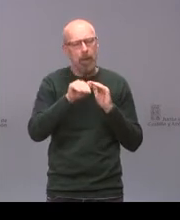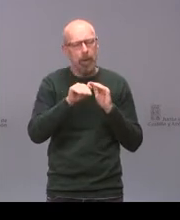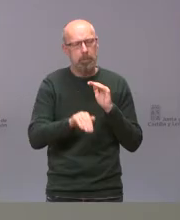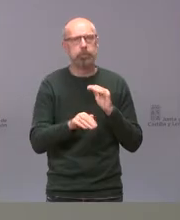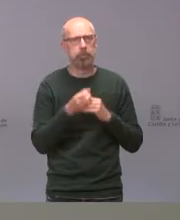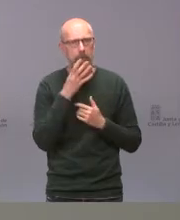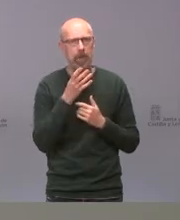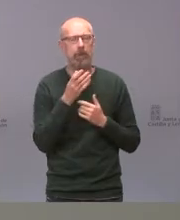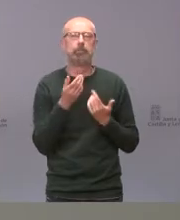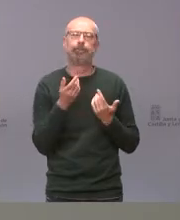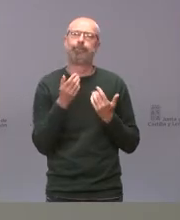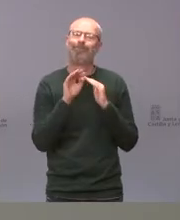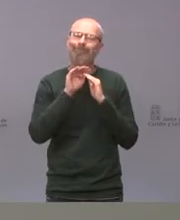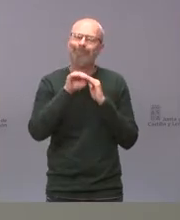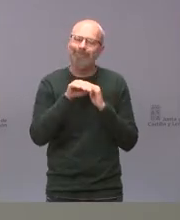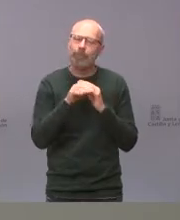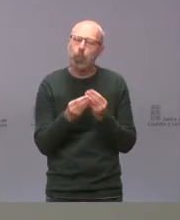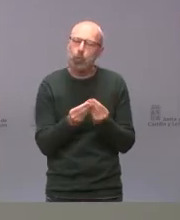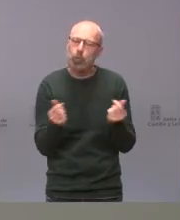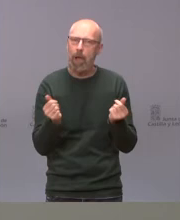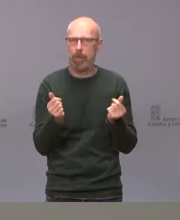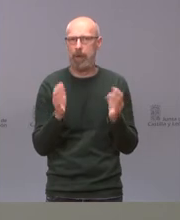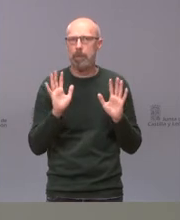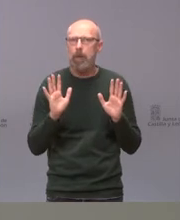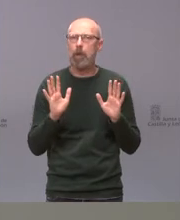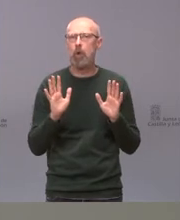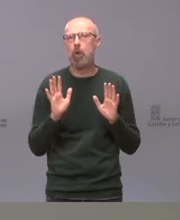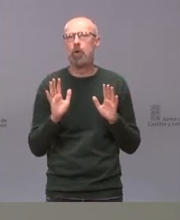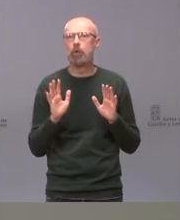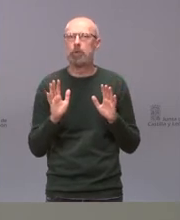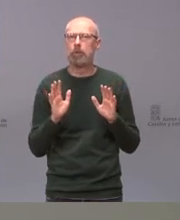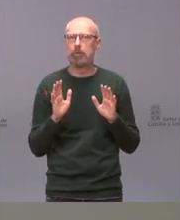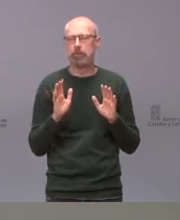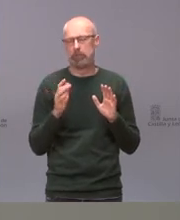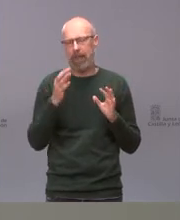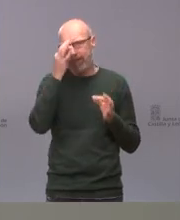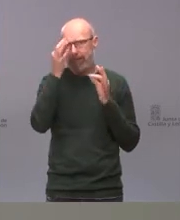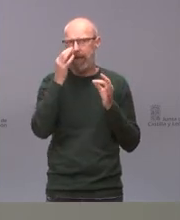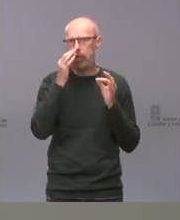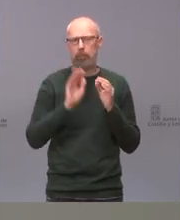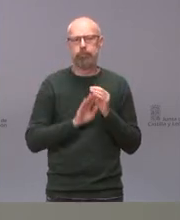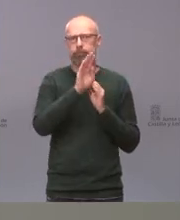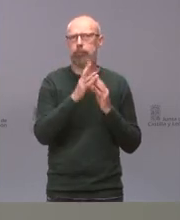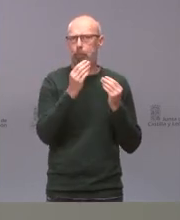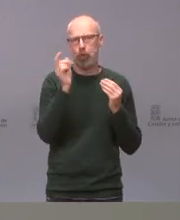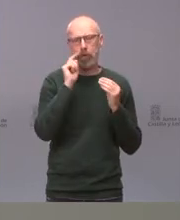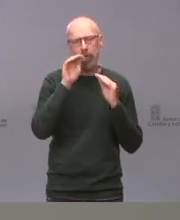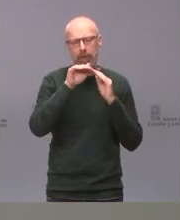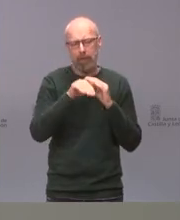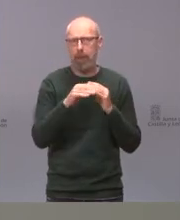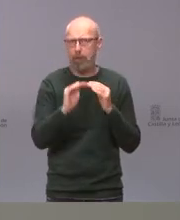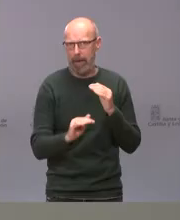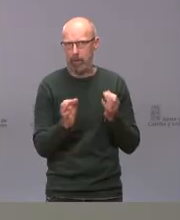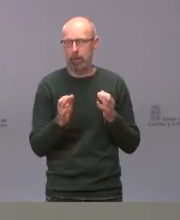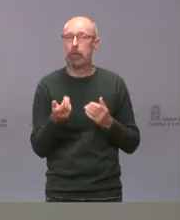una velocidad menor que olas anteriores, pero también partíamos de puntos bastante menores. La tasa de incidencia y contagio